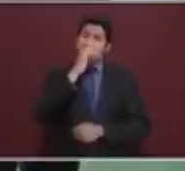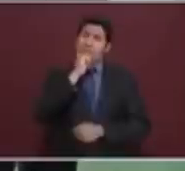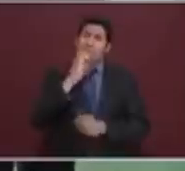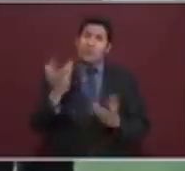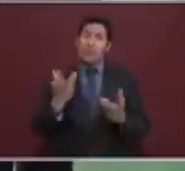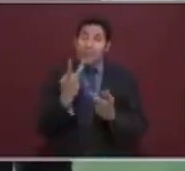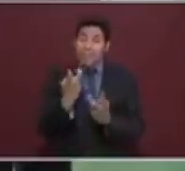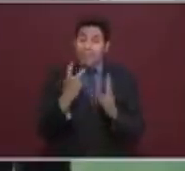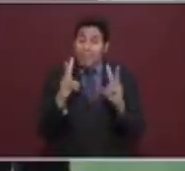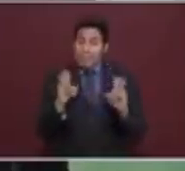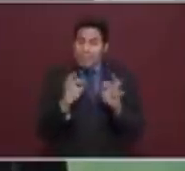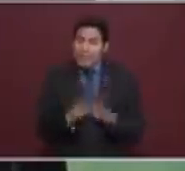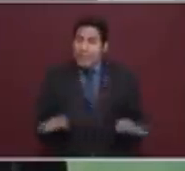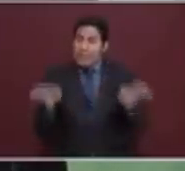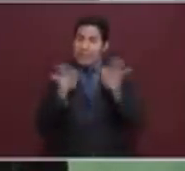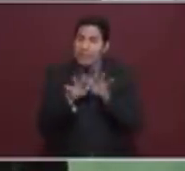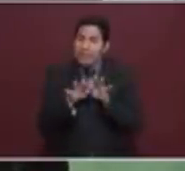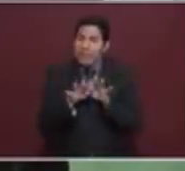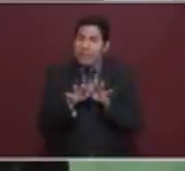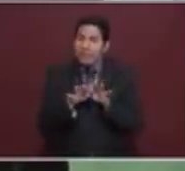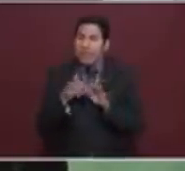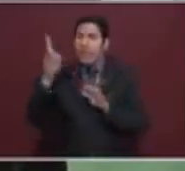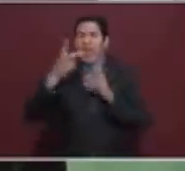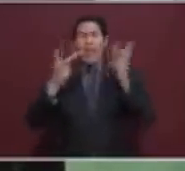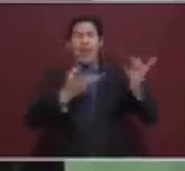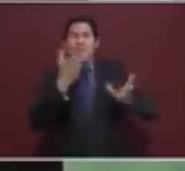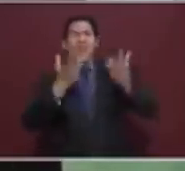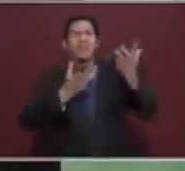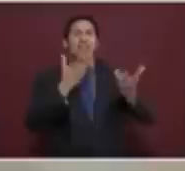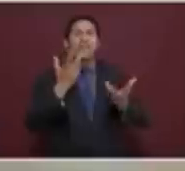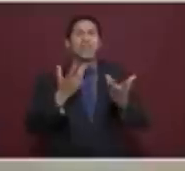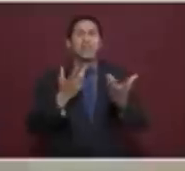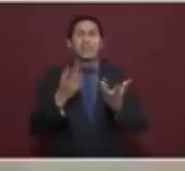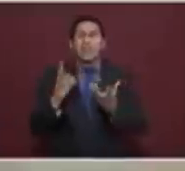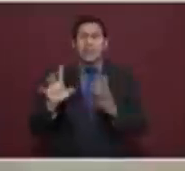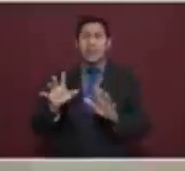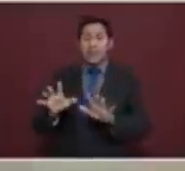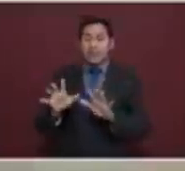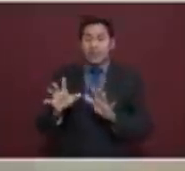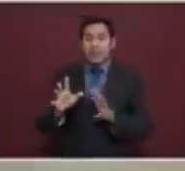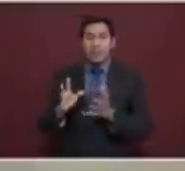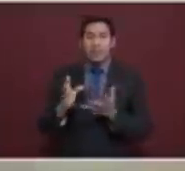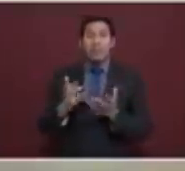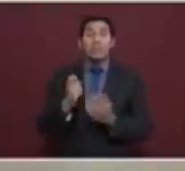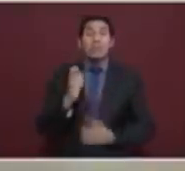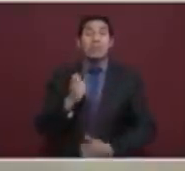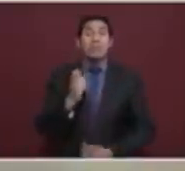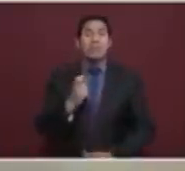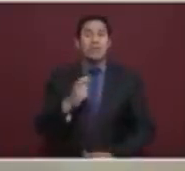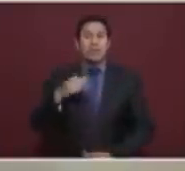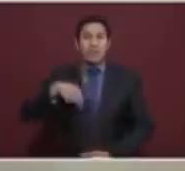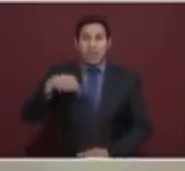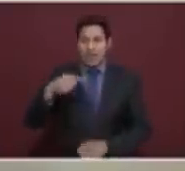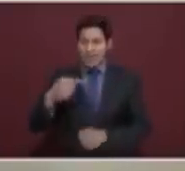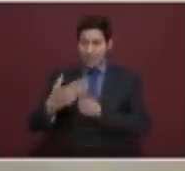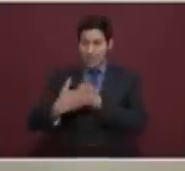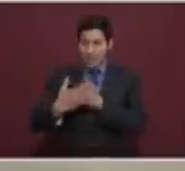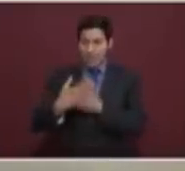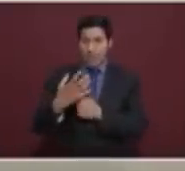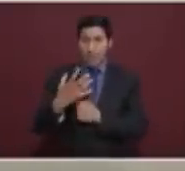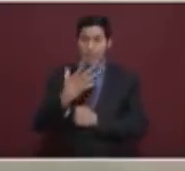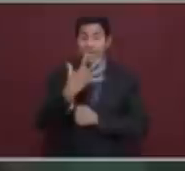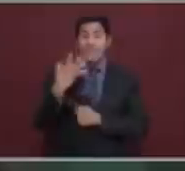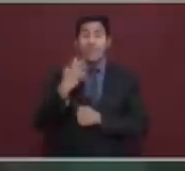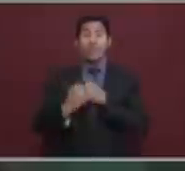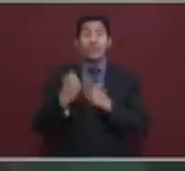tema es que pues estamos los 500 años ac